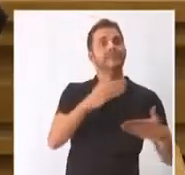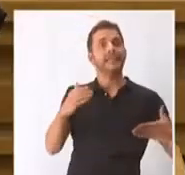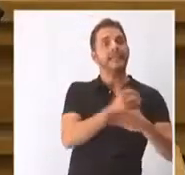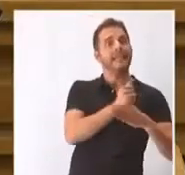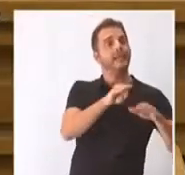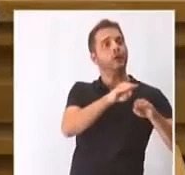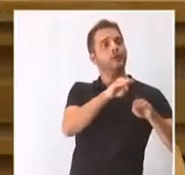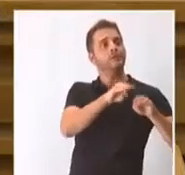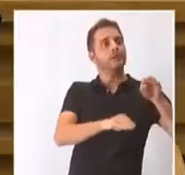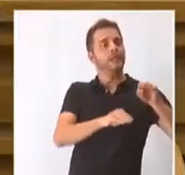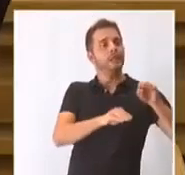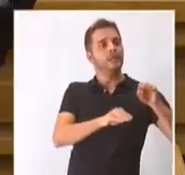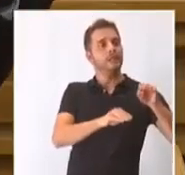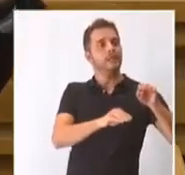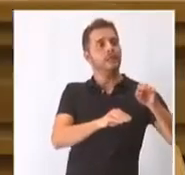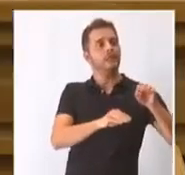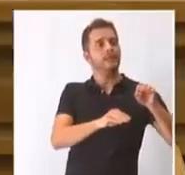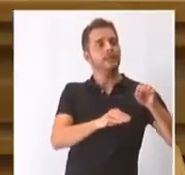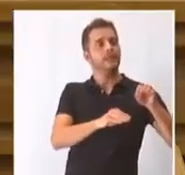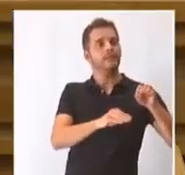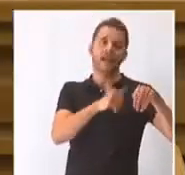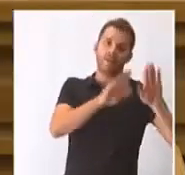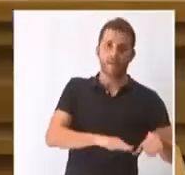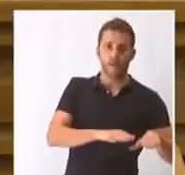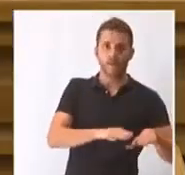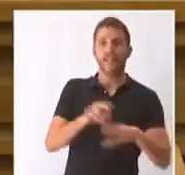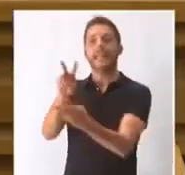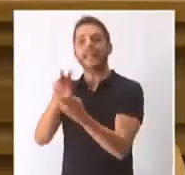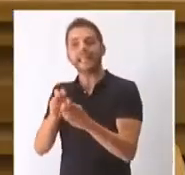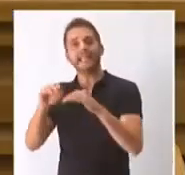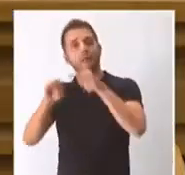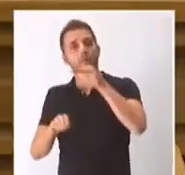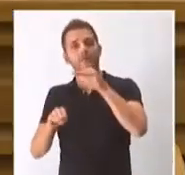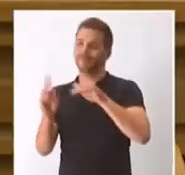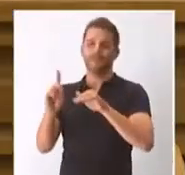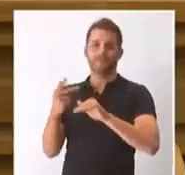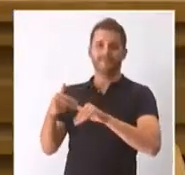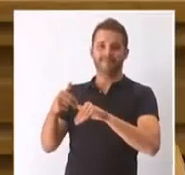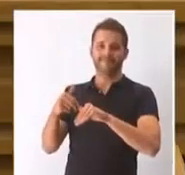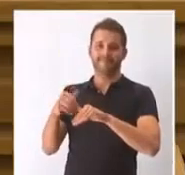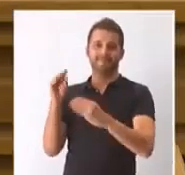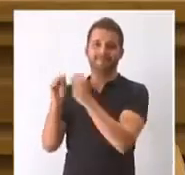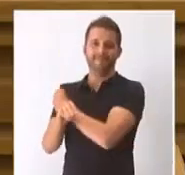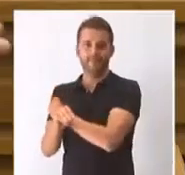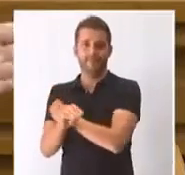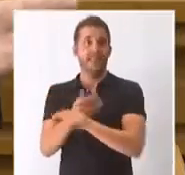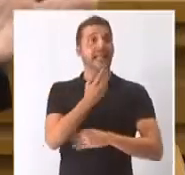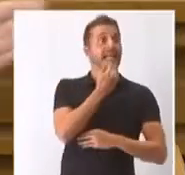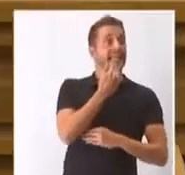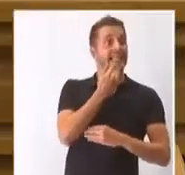renta no le renta yo estoy en contra de la desigualdad por edades pero